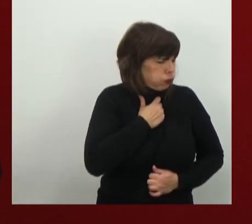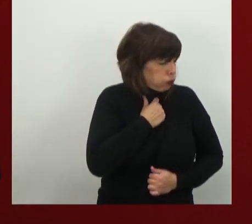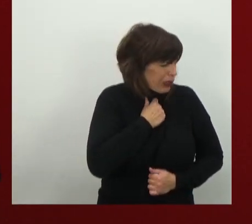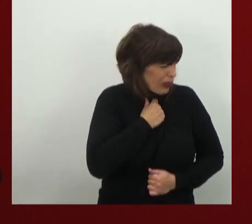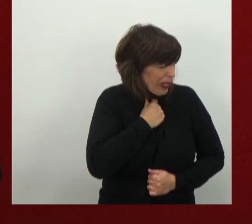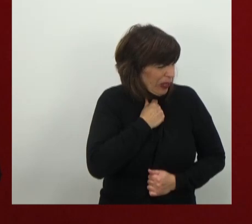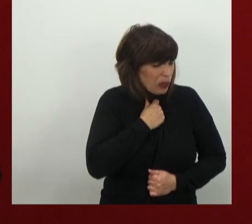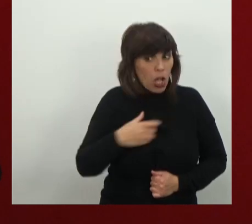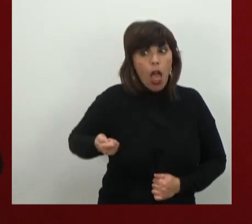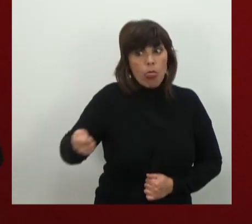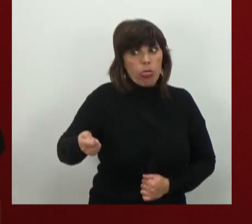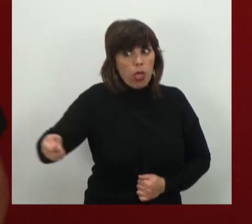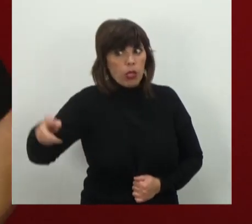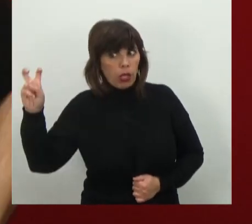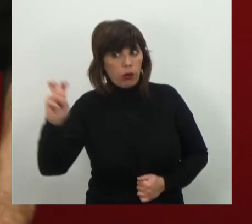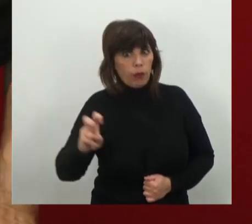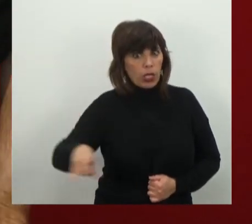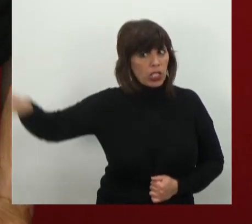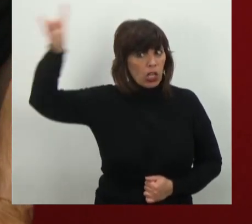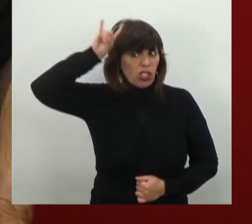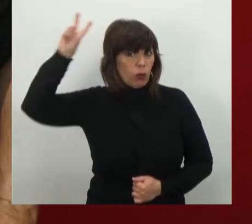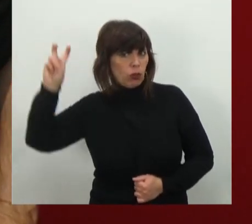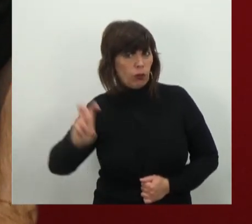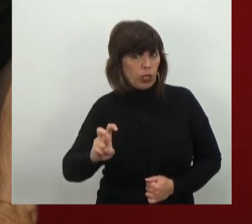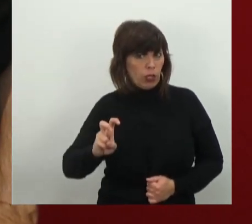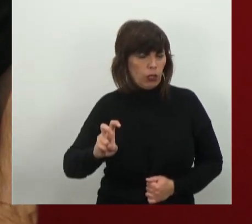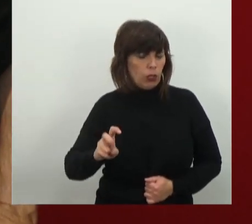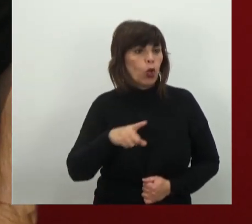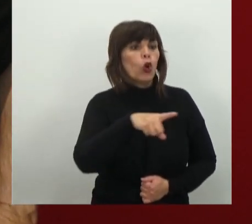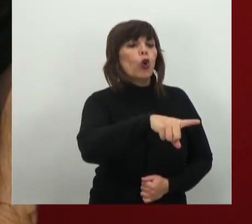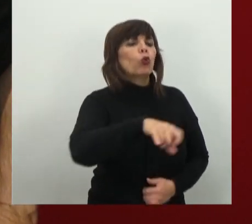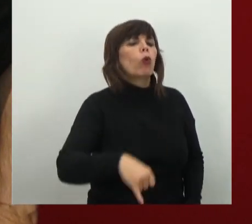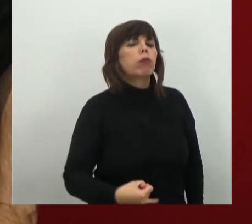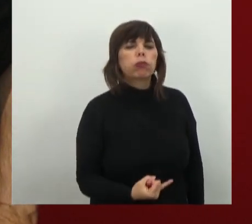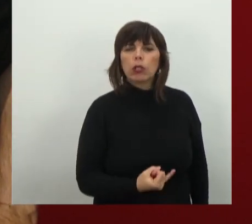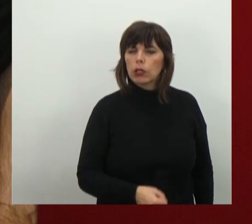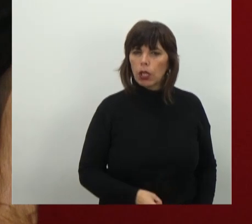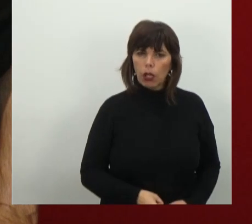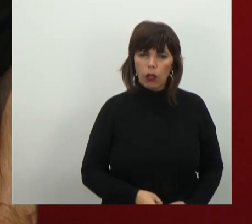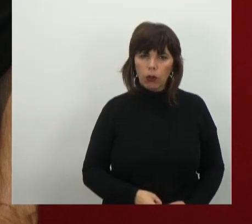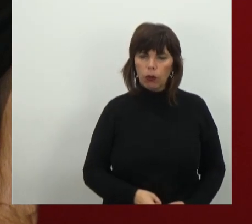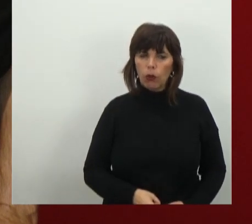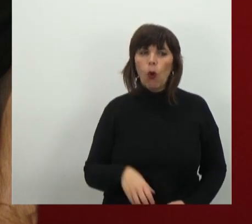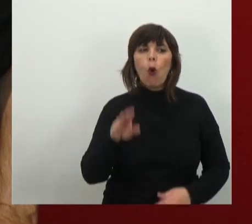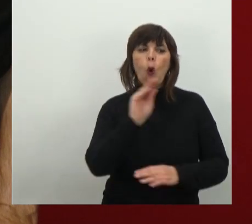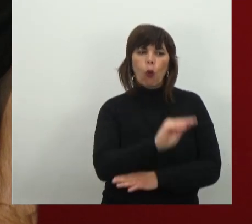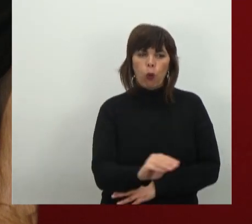demonios. Cuando estás solo, cuando estás cansado, ten mucho